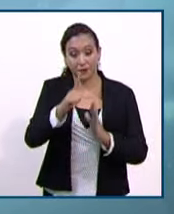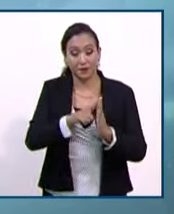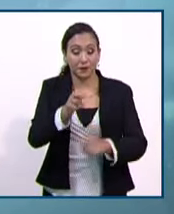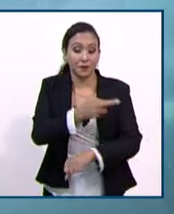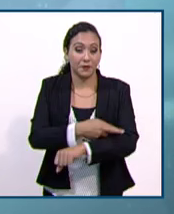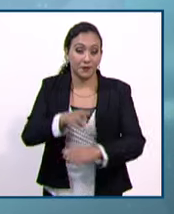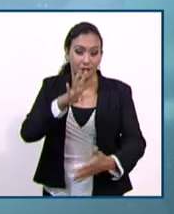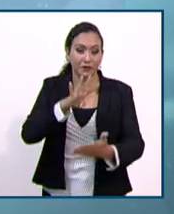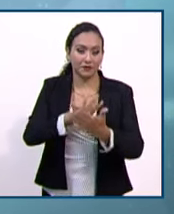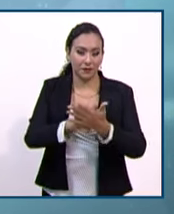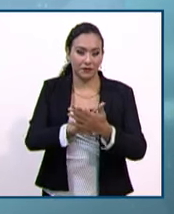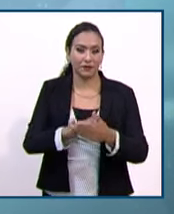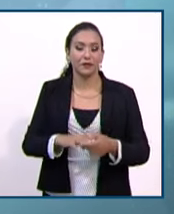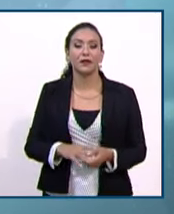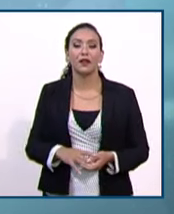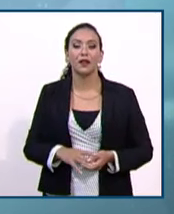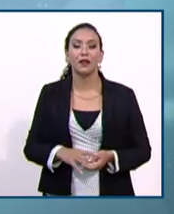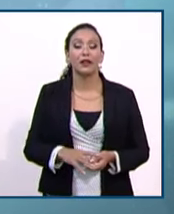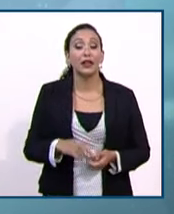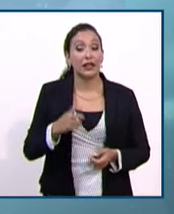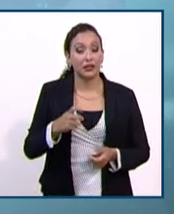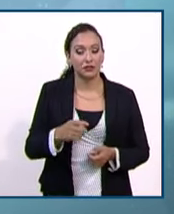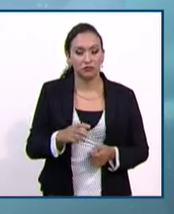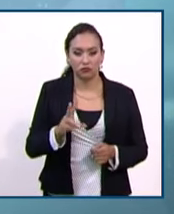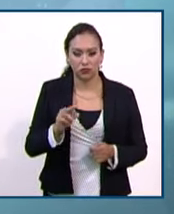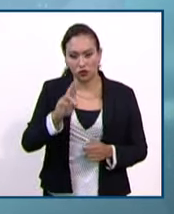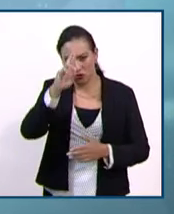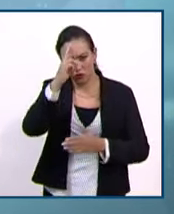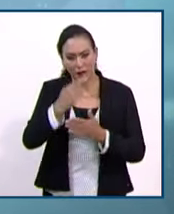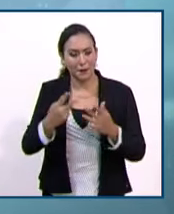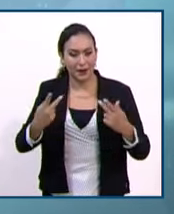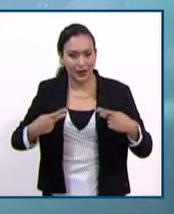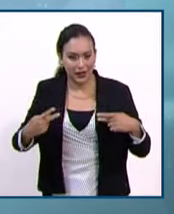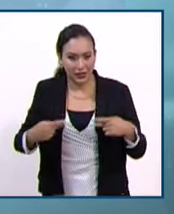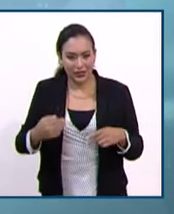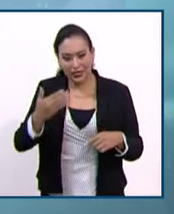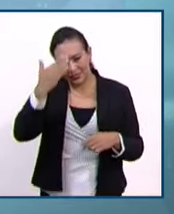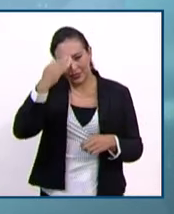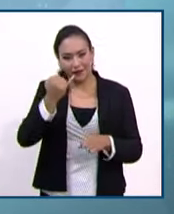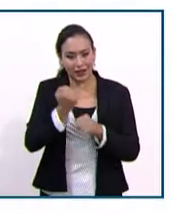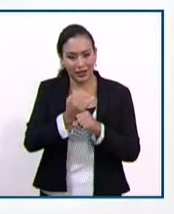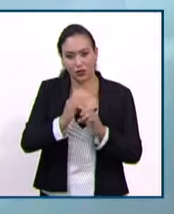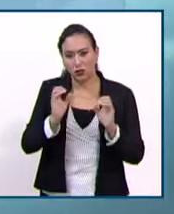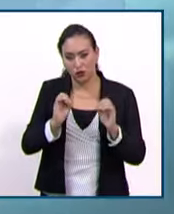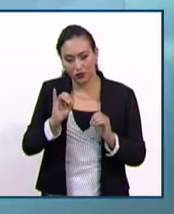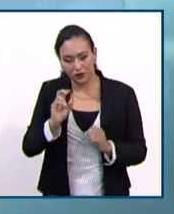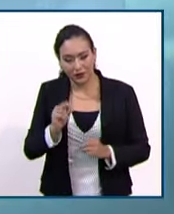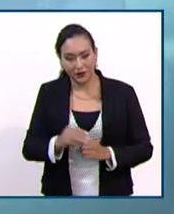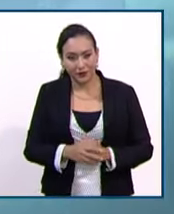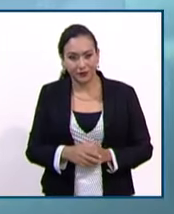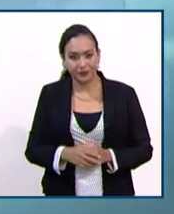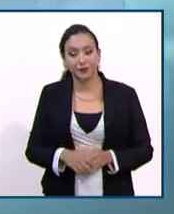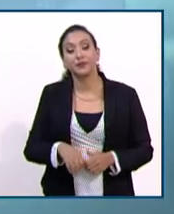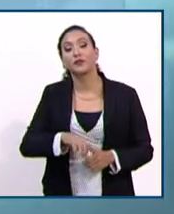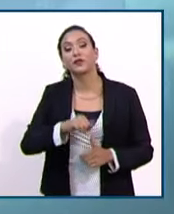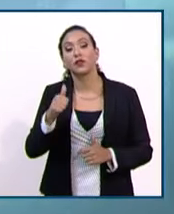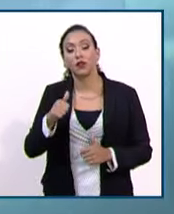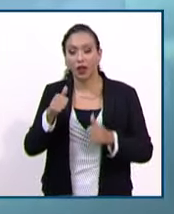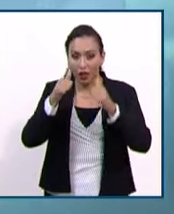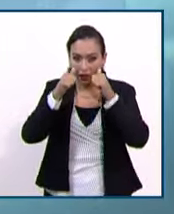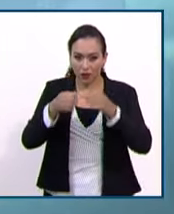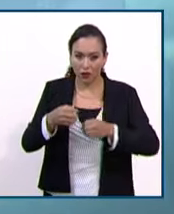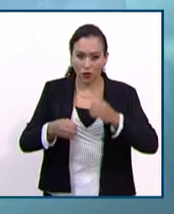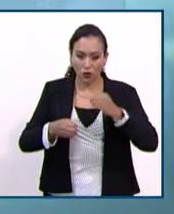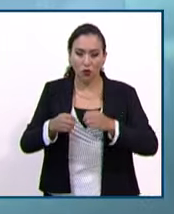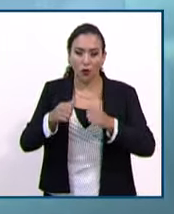Procedimientos Penales que lo prevé, no vulnera la presunción de inocencia y la seguridad jurídica. 1 sobre juzgar con perspectiva de